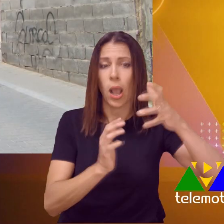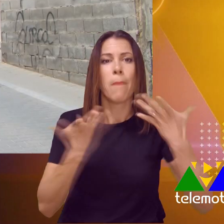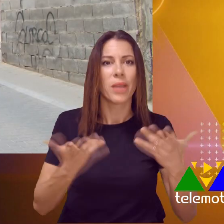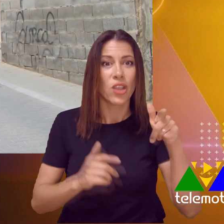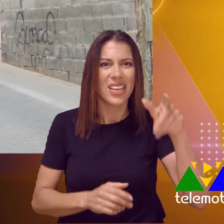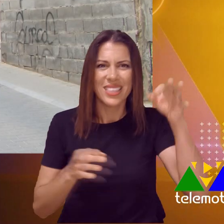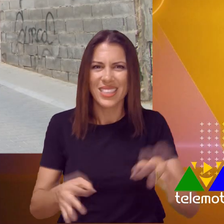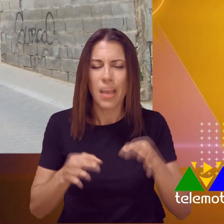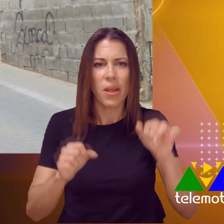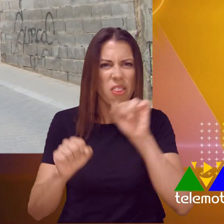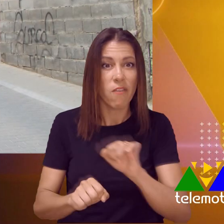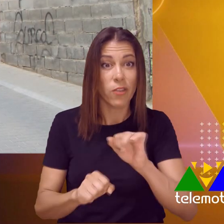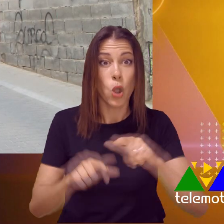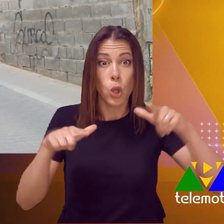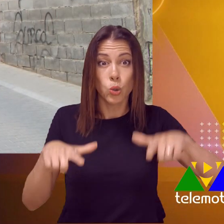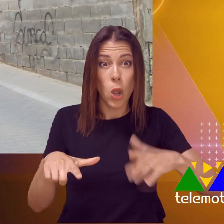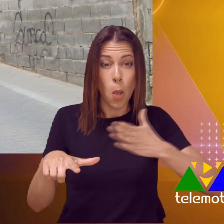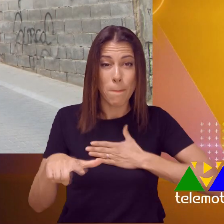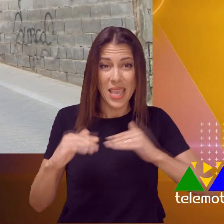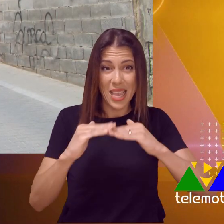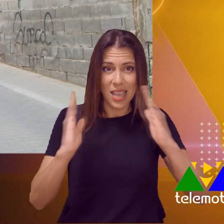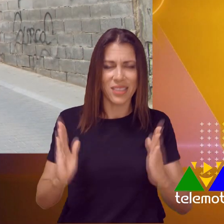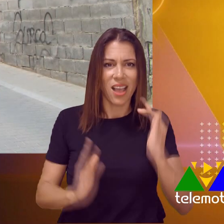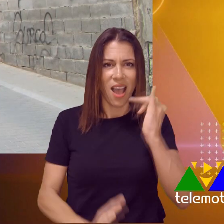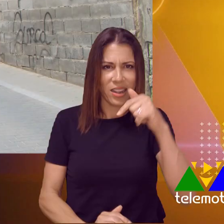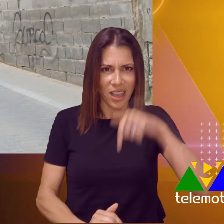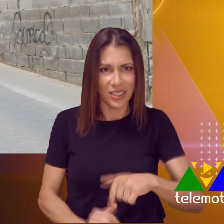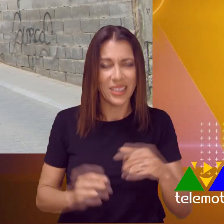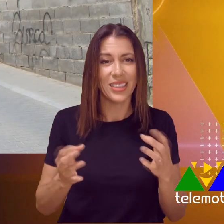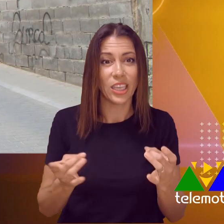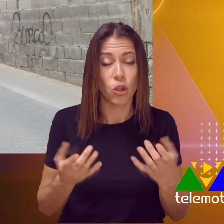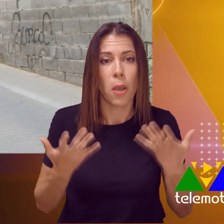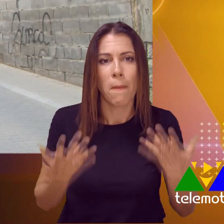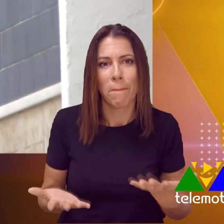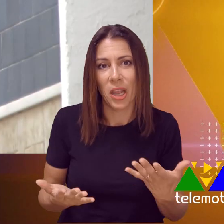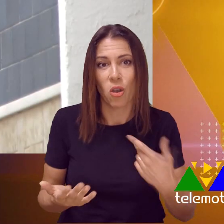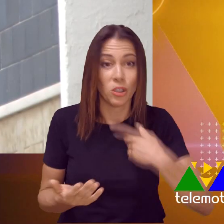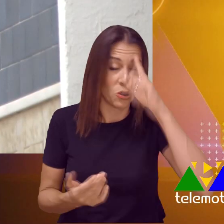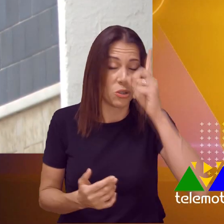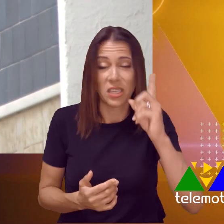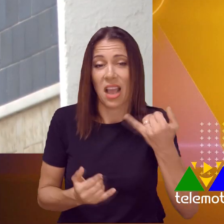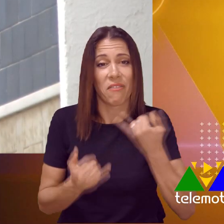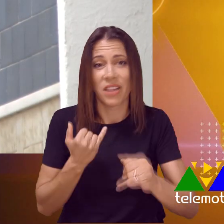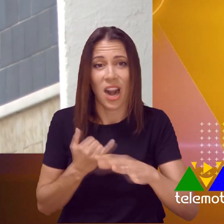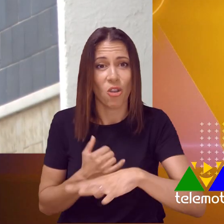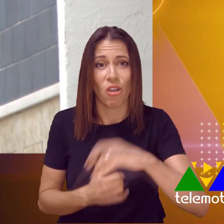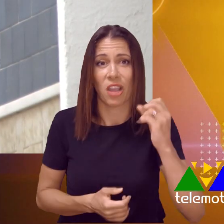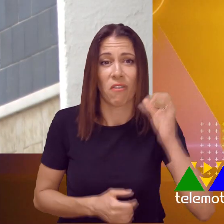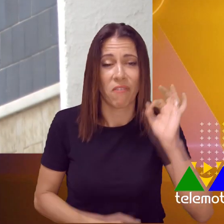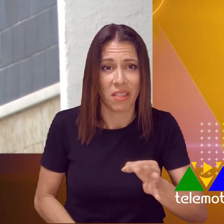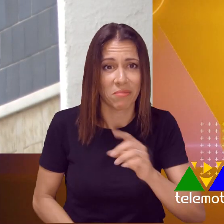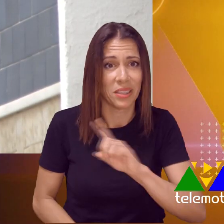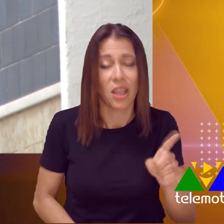defendió que en el suelo de su casa hubo un tesoro. Lo que no sabemos si alguna vez alguien excavó y sacó el tesoro o es